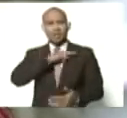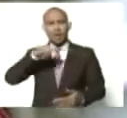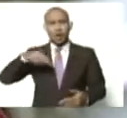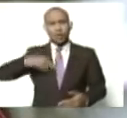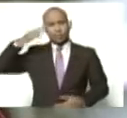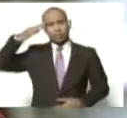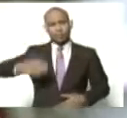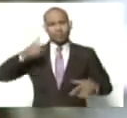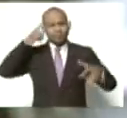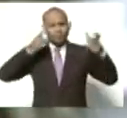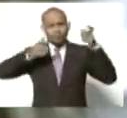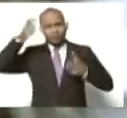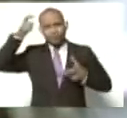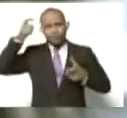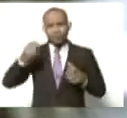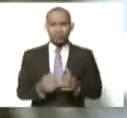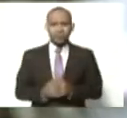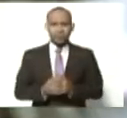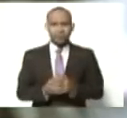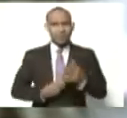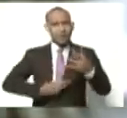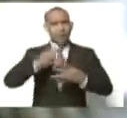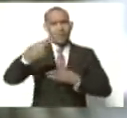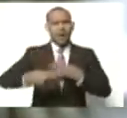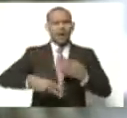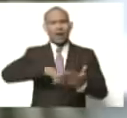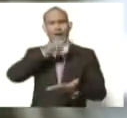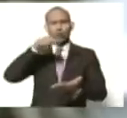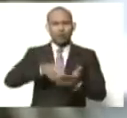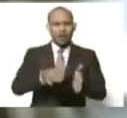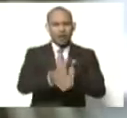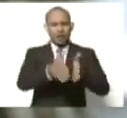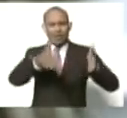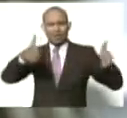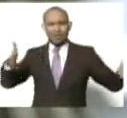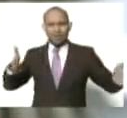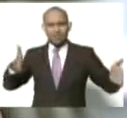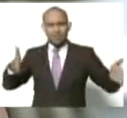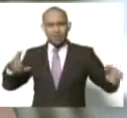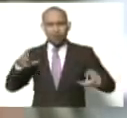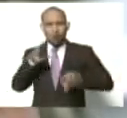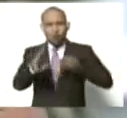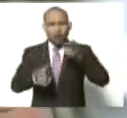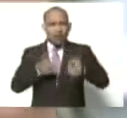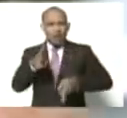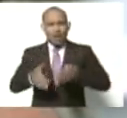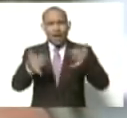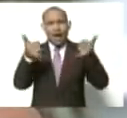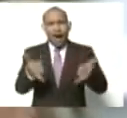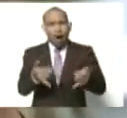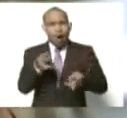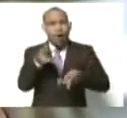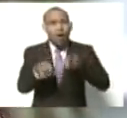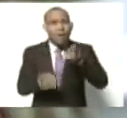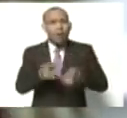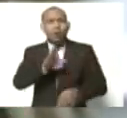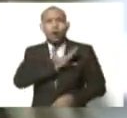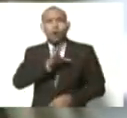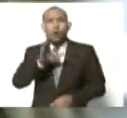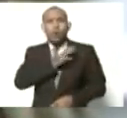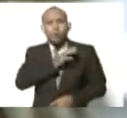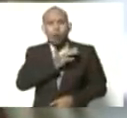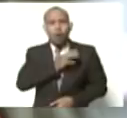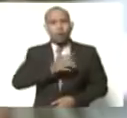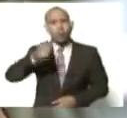comandante Chávez, en el Plan Nacional de Crecimiento Ferroviario, es que ahora el metro es del pueblo, porque tenemos Metro